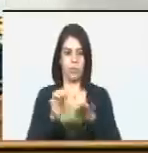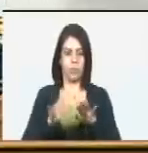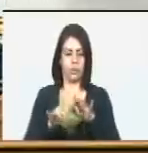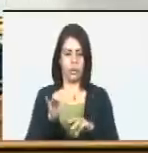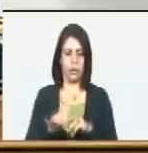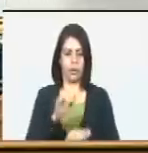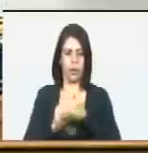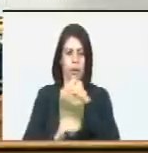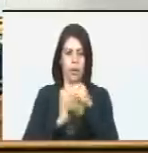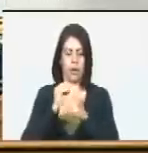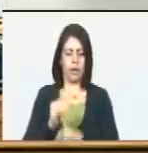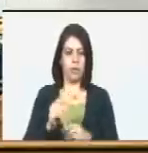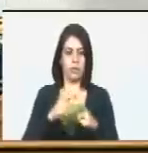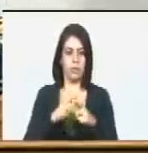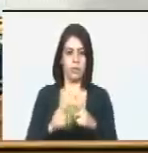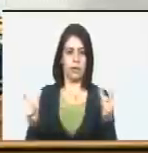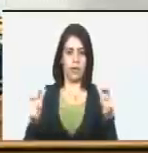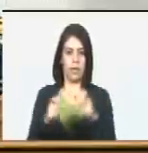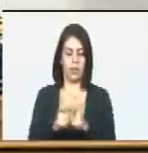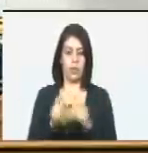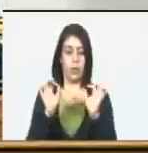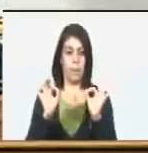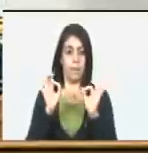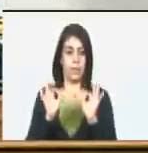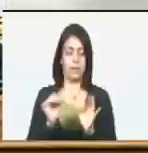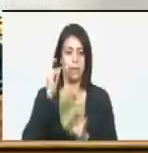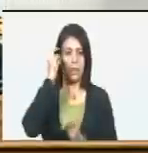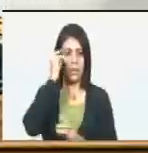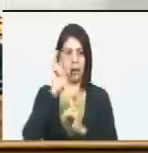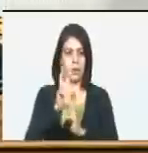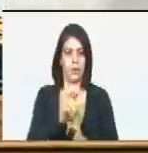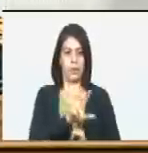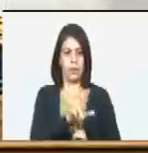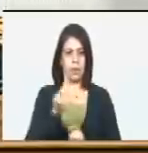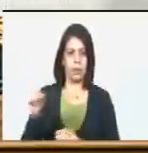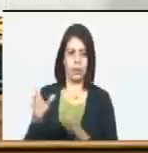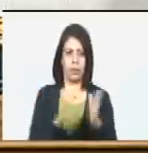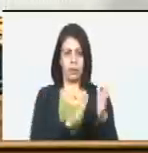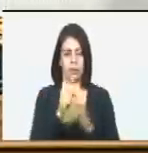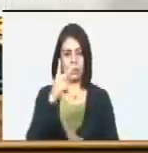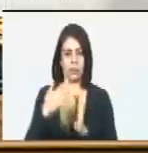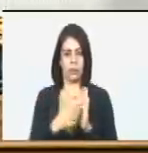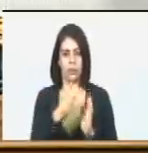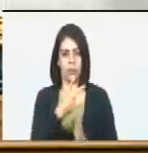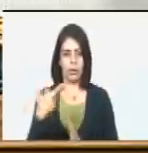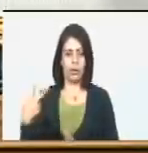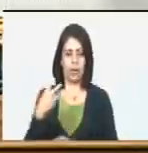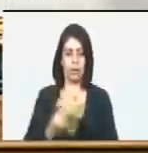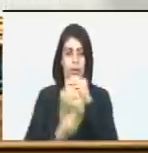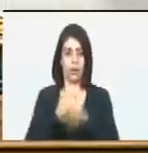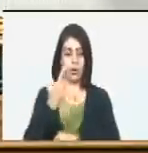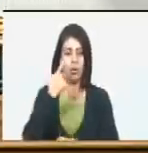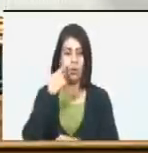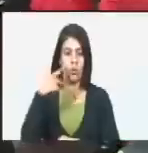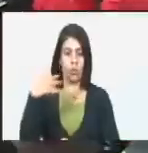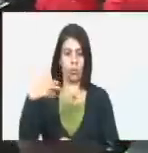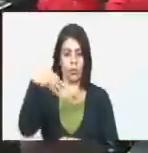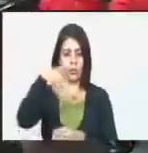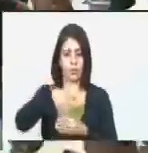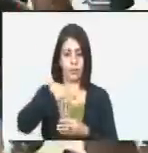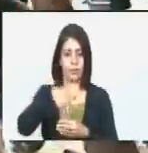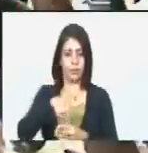correspondiente a la sesión especial del día viernes 31 de marzo de 2023, sírvanse a manifestar con la señal de costumbre. Queda